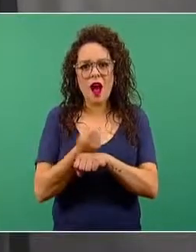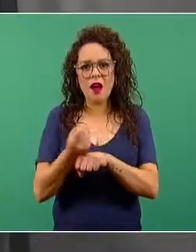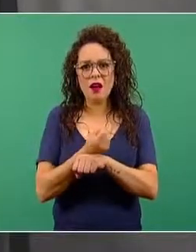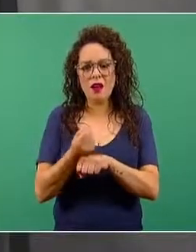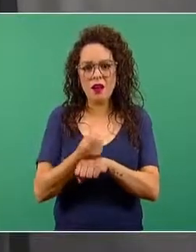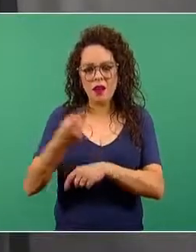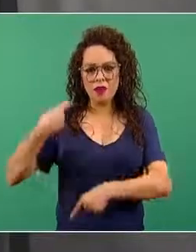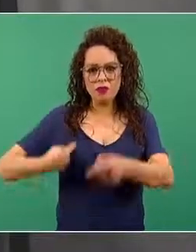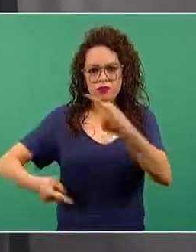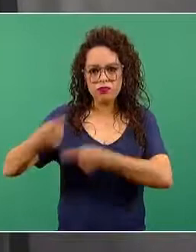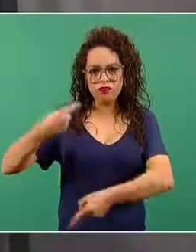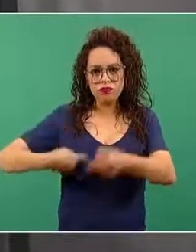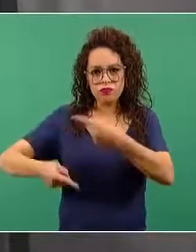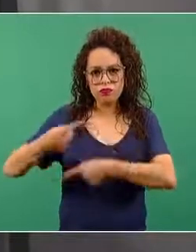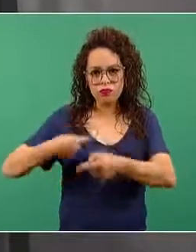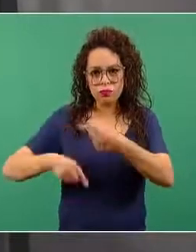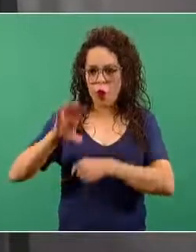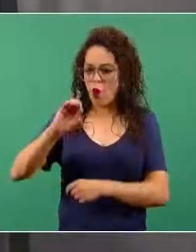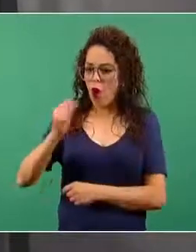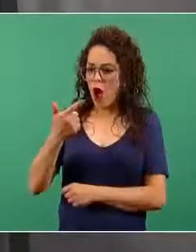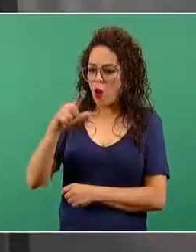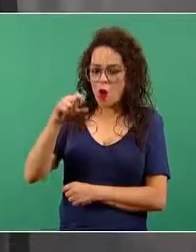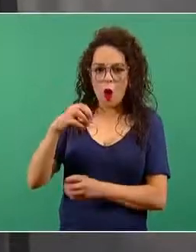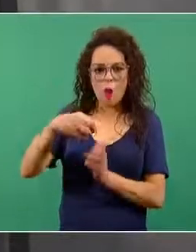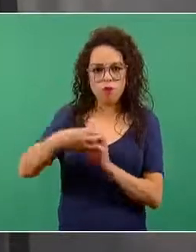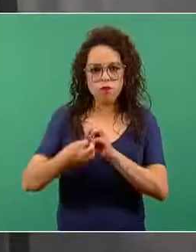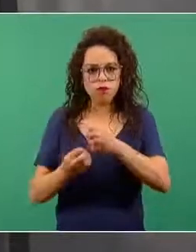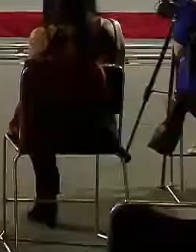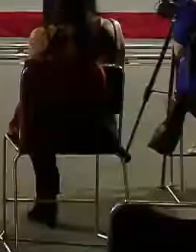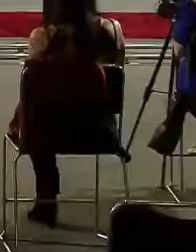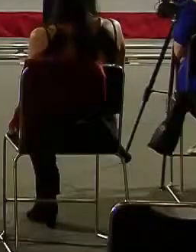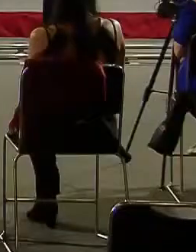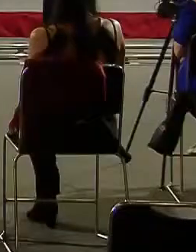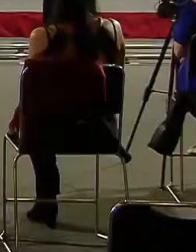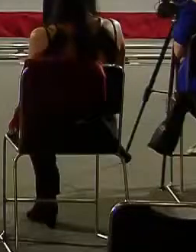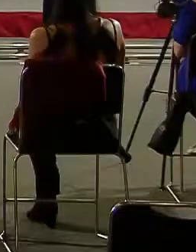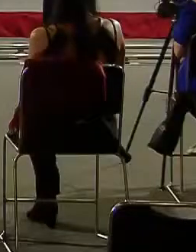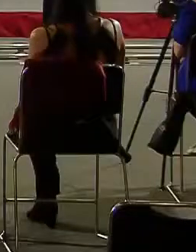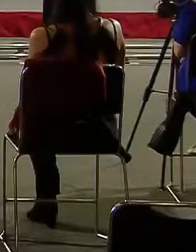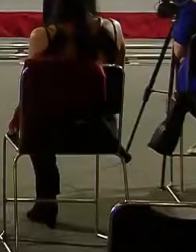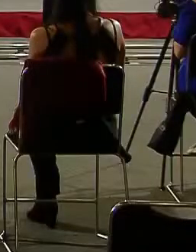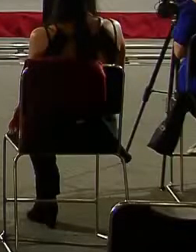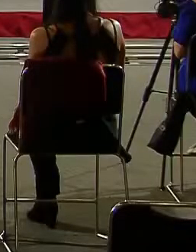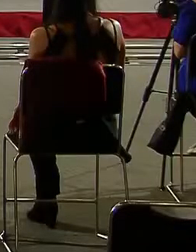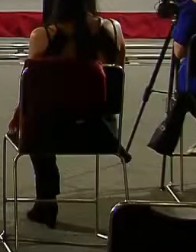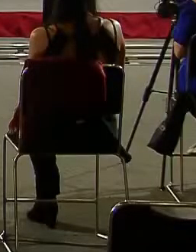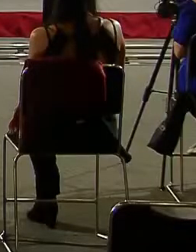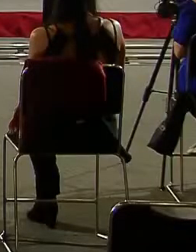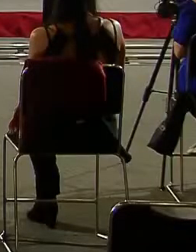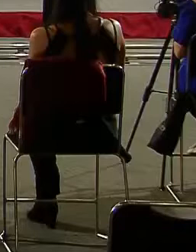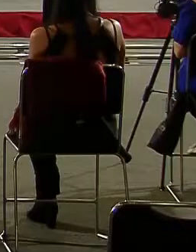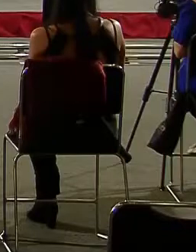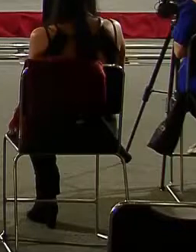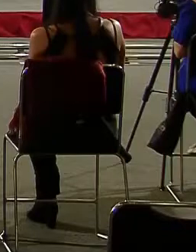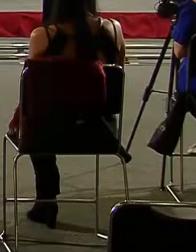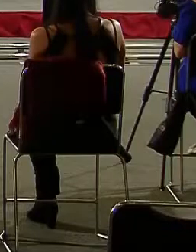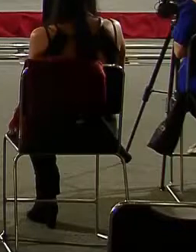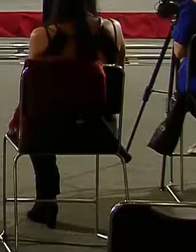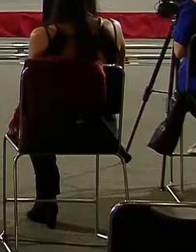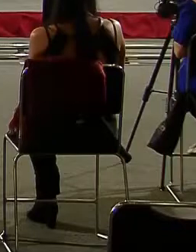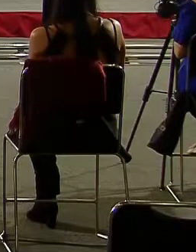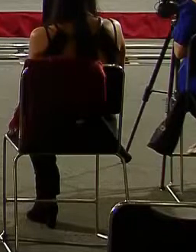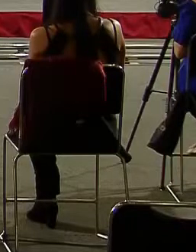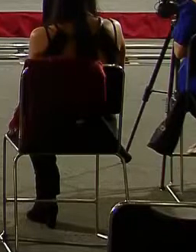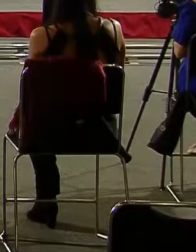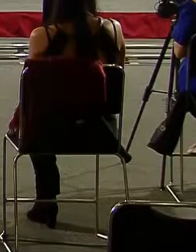la circulación sanguínea, que fueron 3 casos también en condición fatal, y